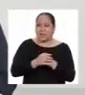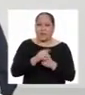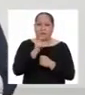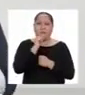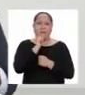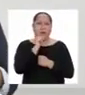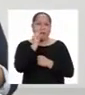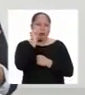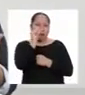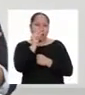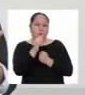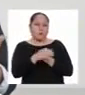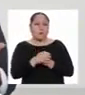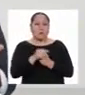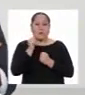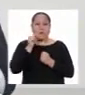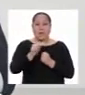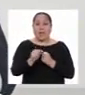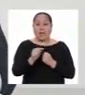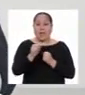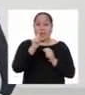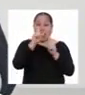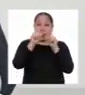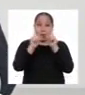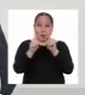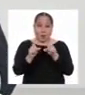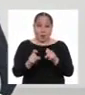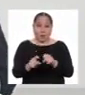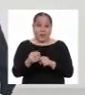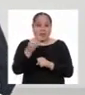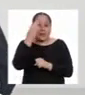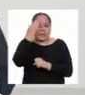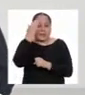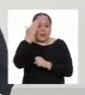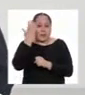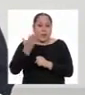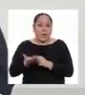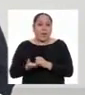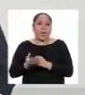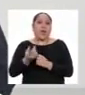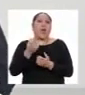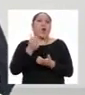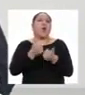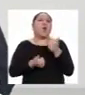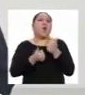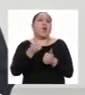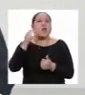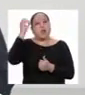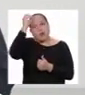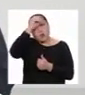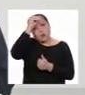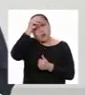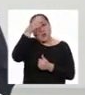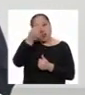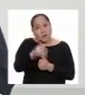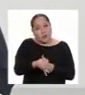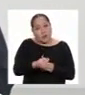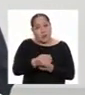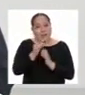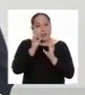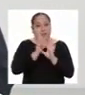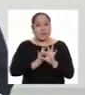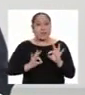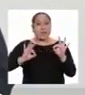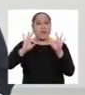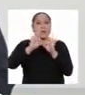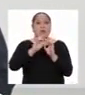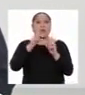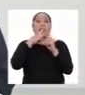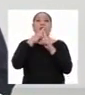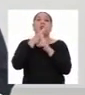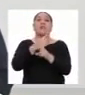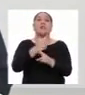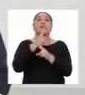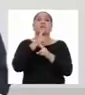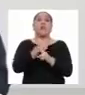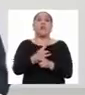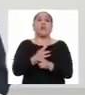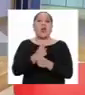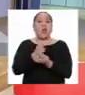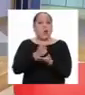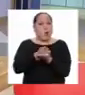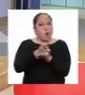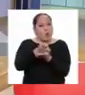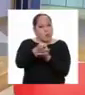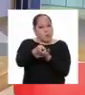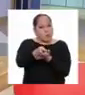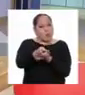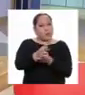más. Para que la encuesta revele lo que las personas realmente opinan, es importante que respondan con